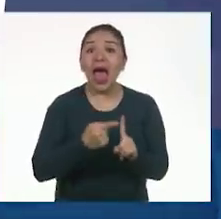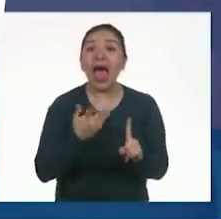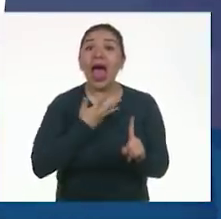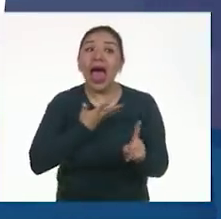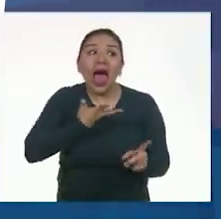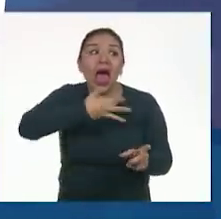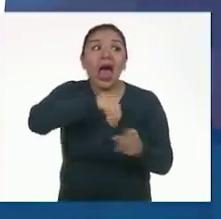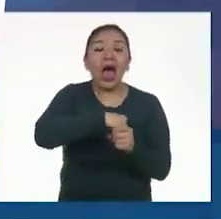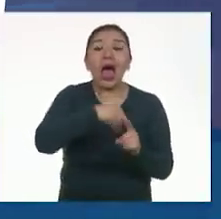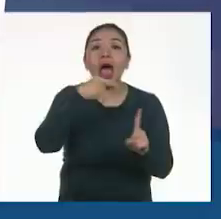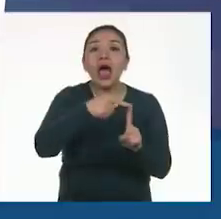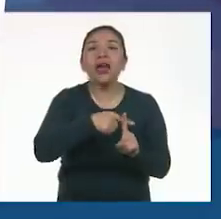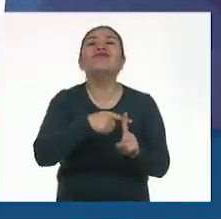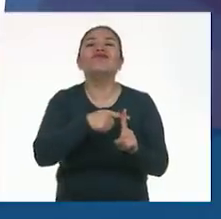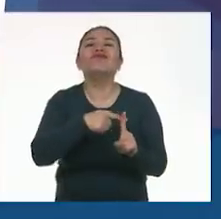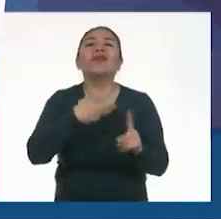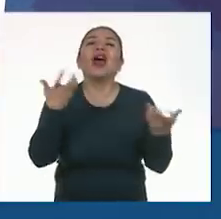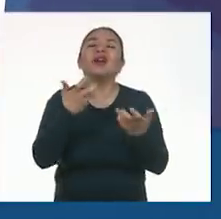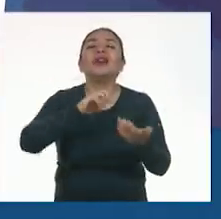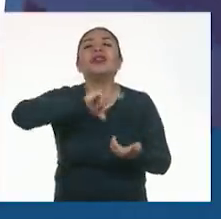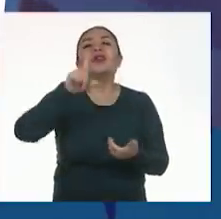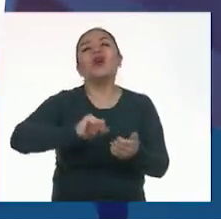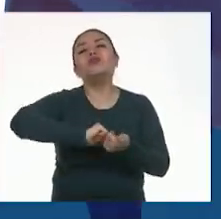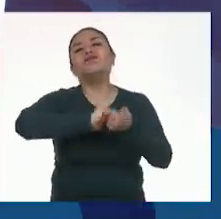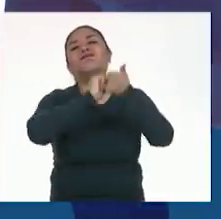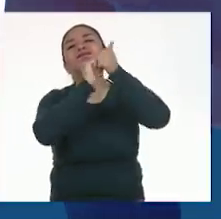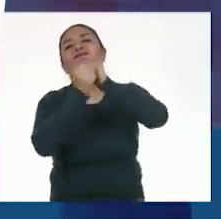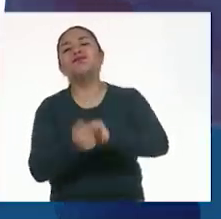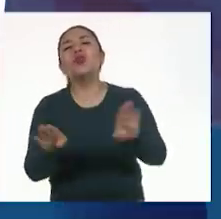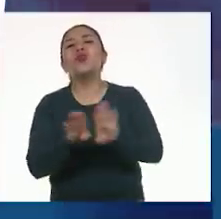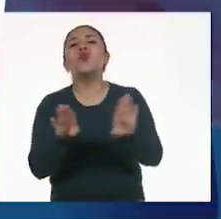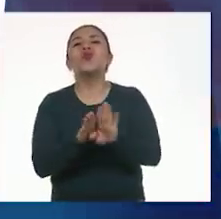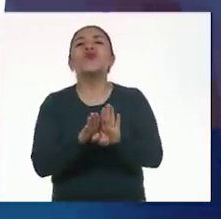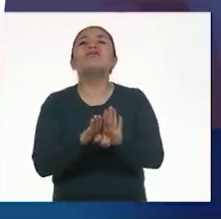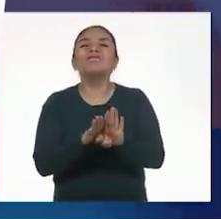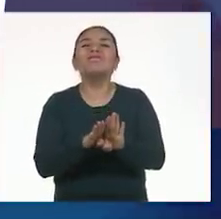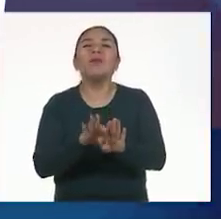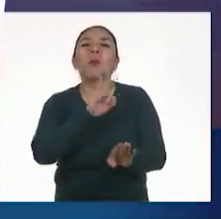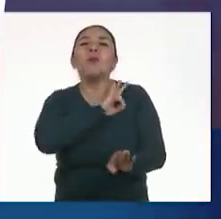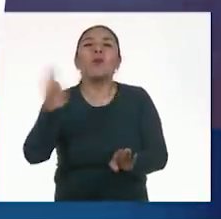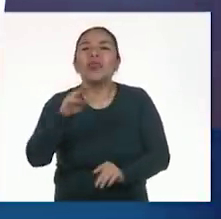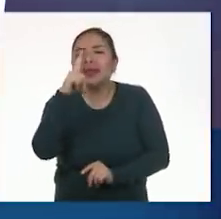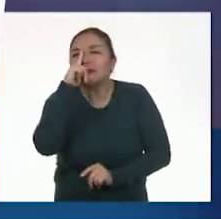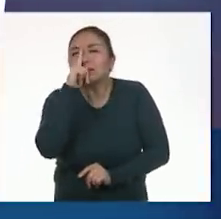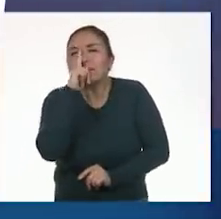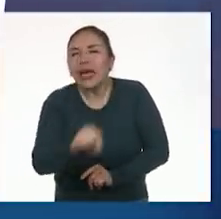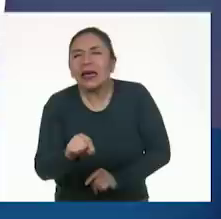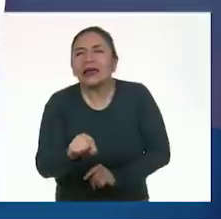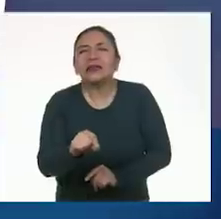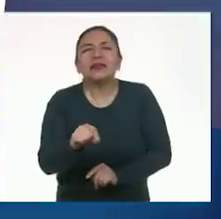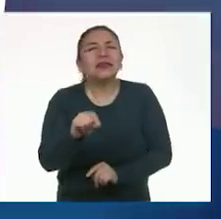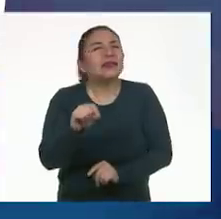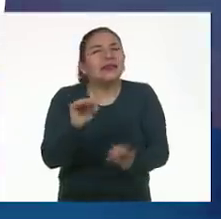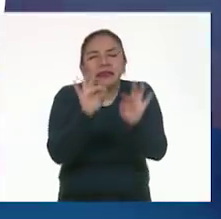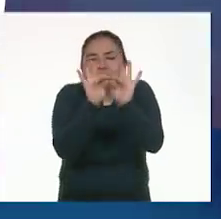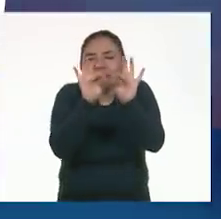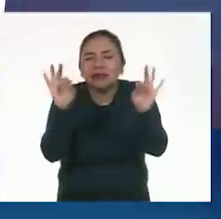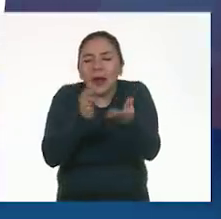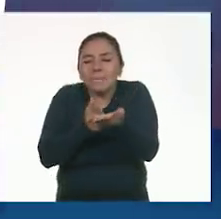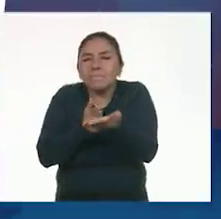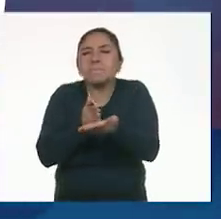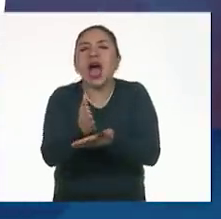sus virtudes, que hace que cruce la línea, una línea que no debía cruzar y